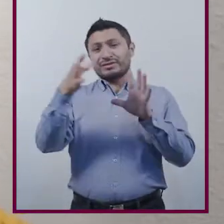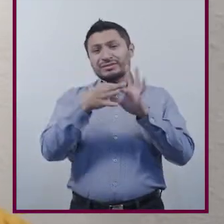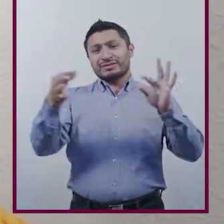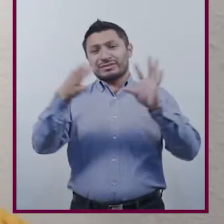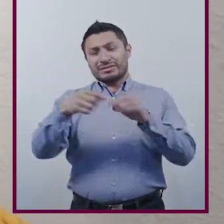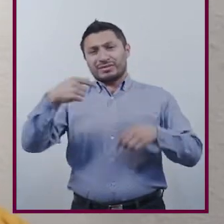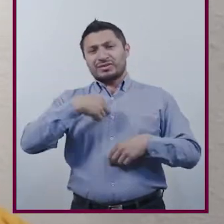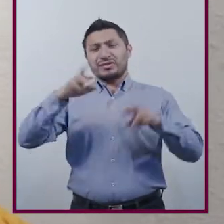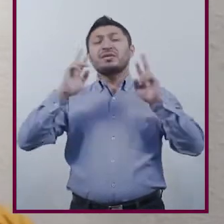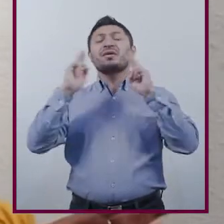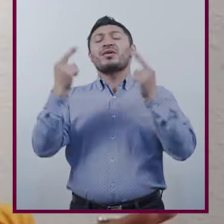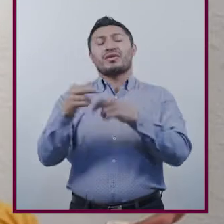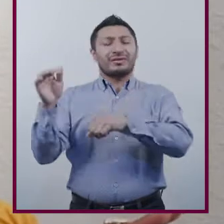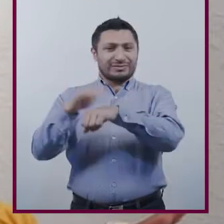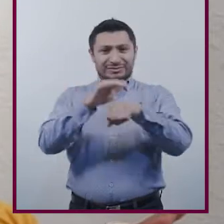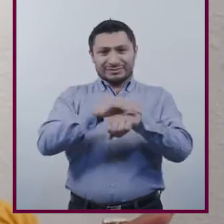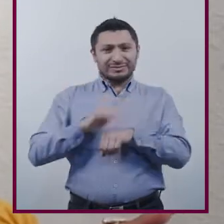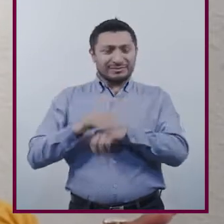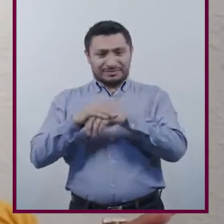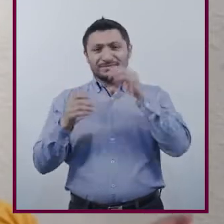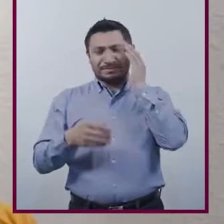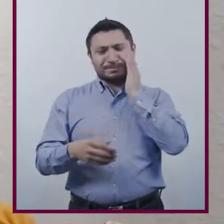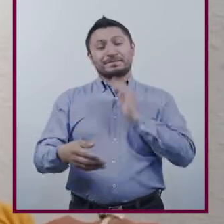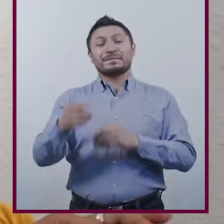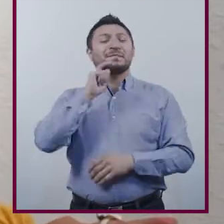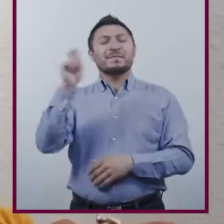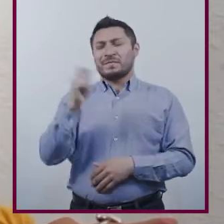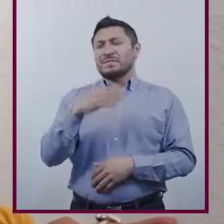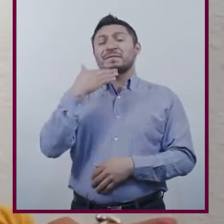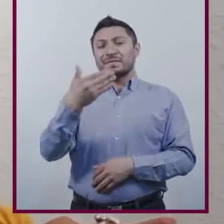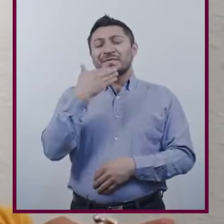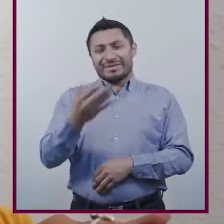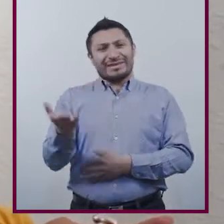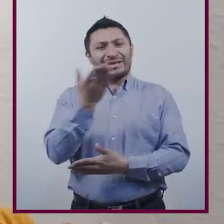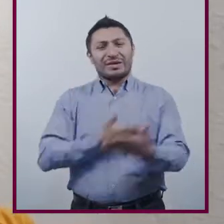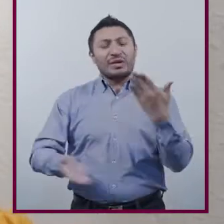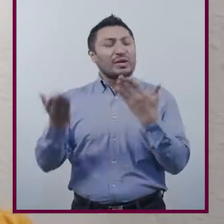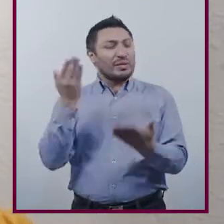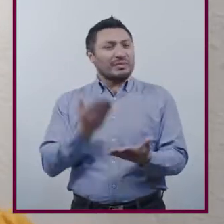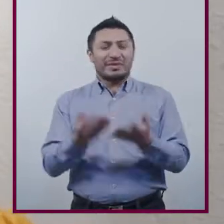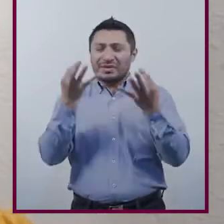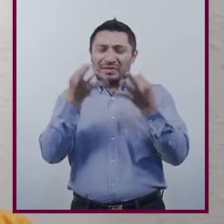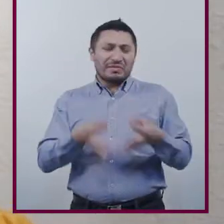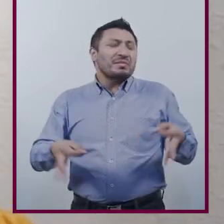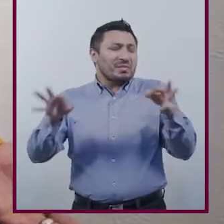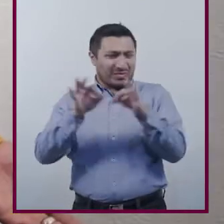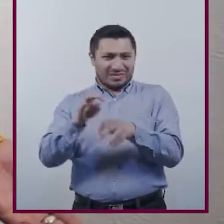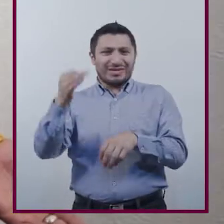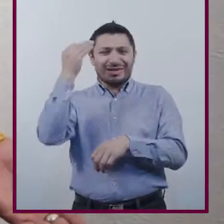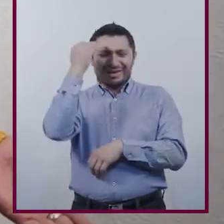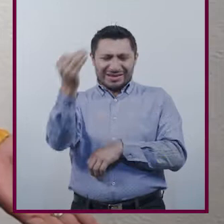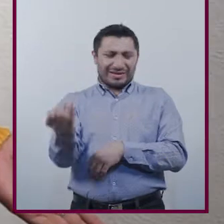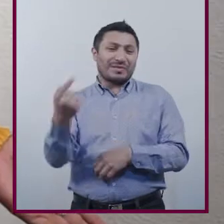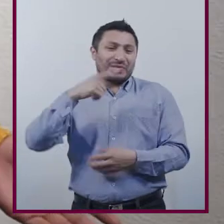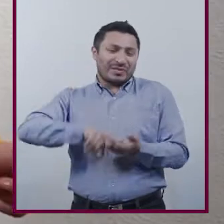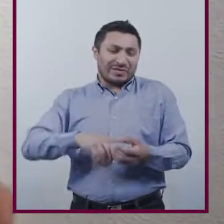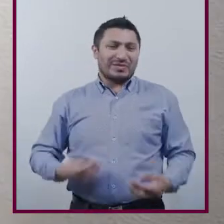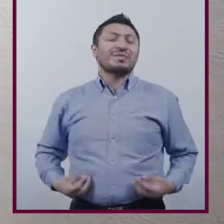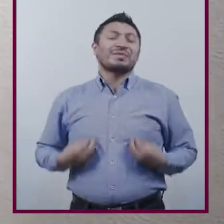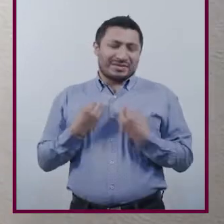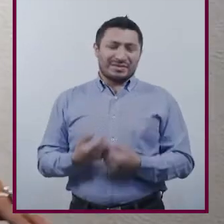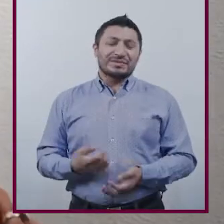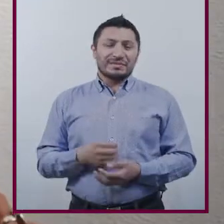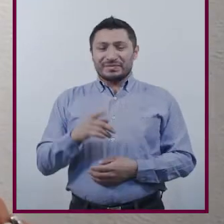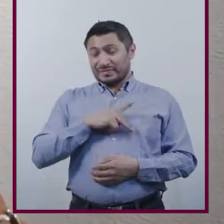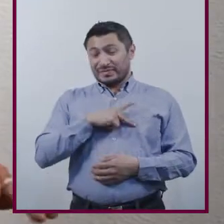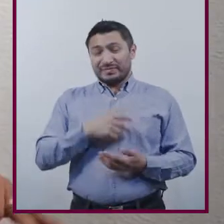con unas amigas y amigos, con quienes me llevo muy bien y he compartido momentos muy importantes en mi vida. Y bueno, pues me di cuenta